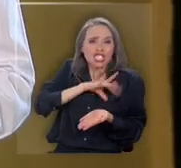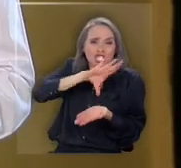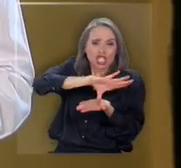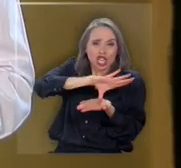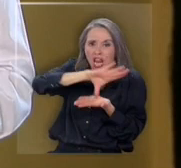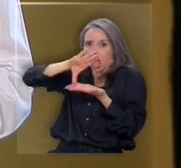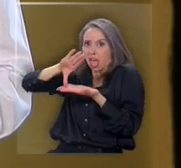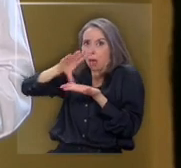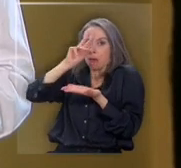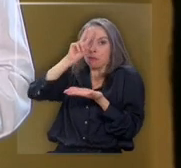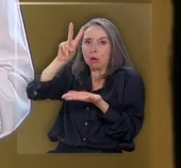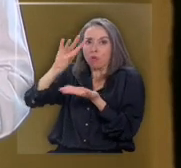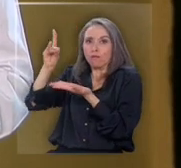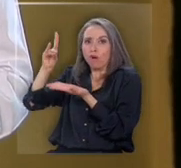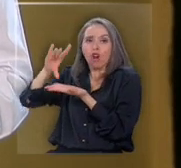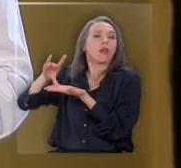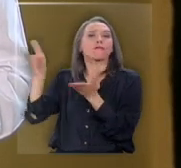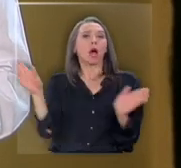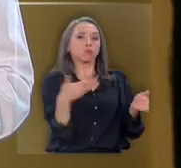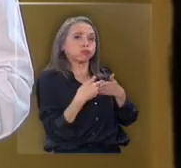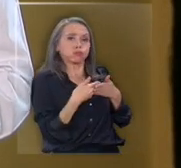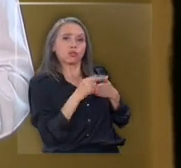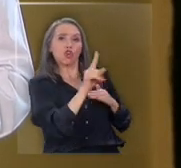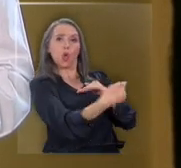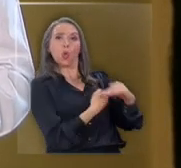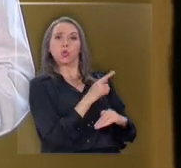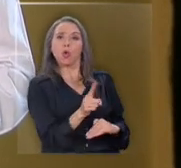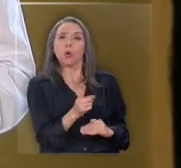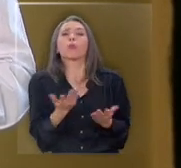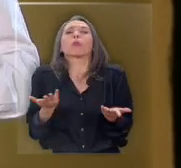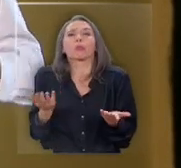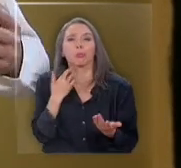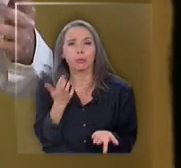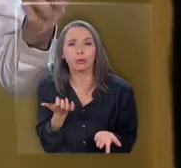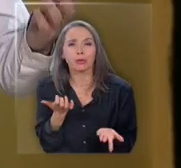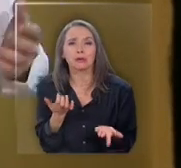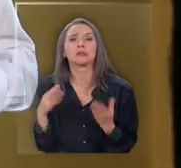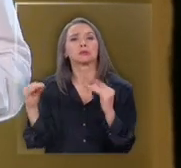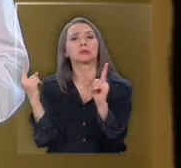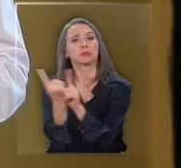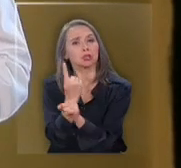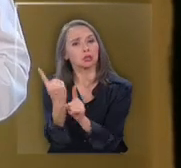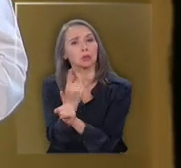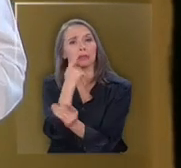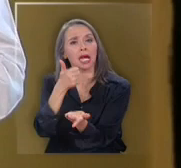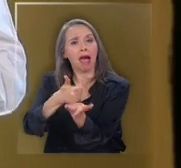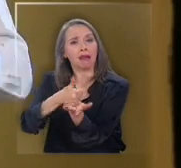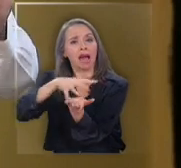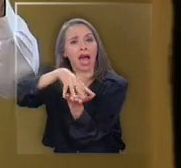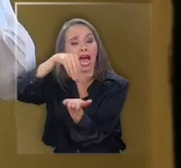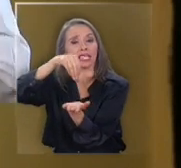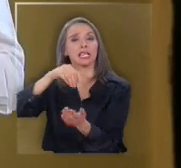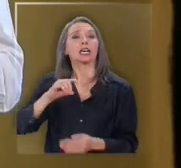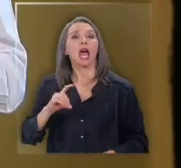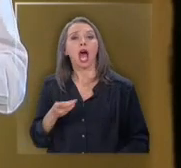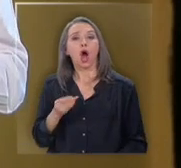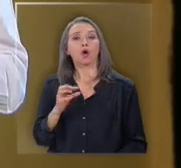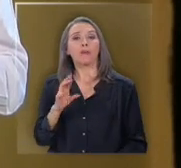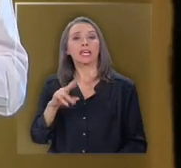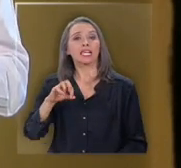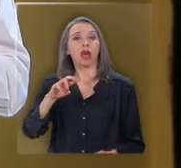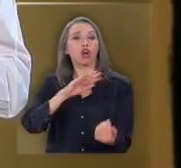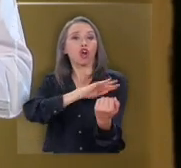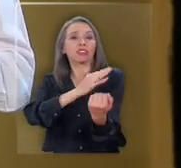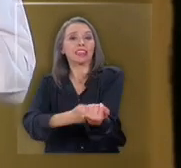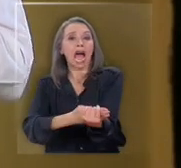le abren las puertas hay alguna tesis del por qué no por lo que conversado con el alcalde de arica es el gobernador de tacna es